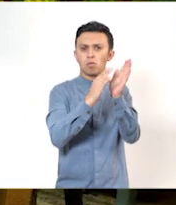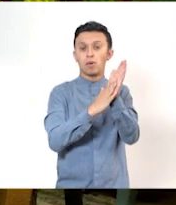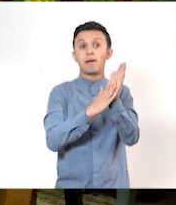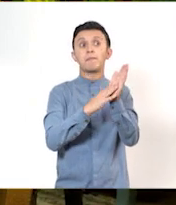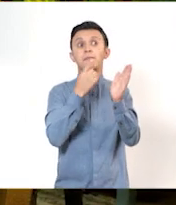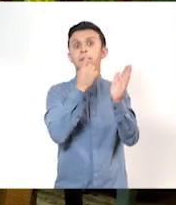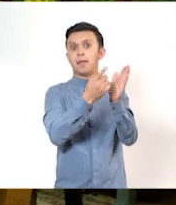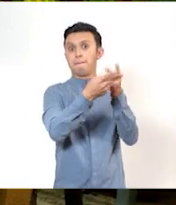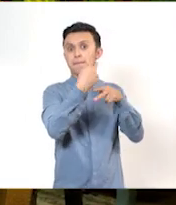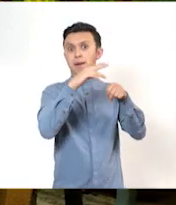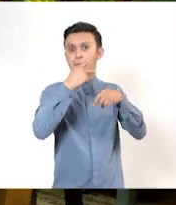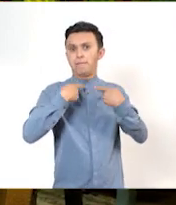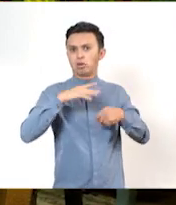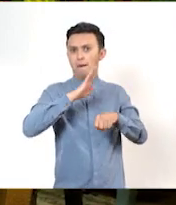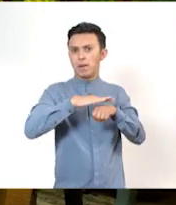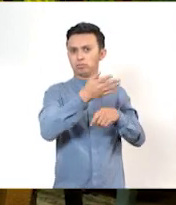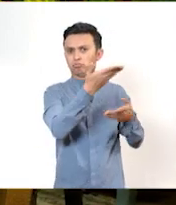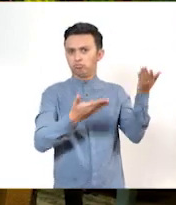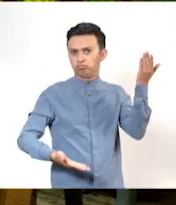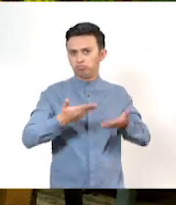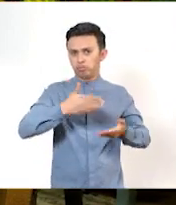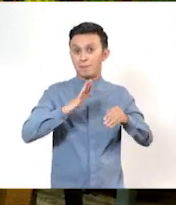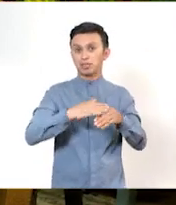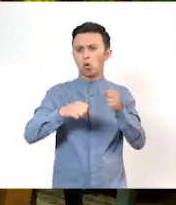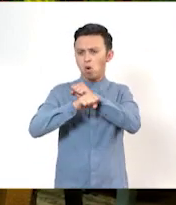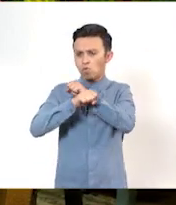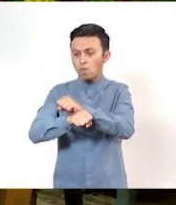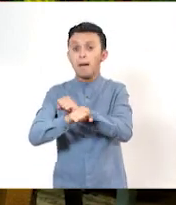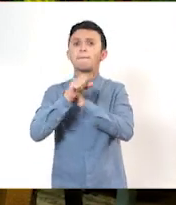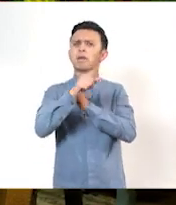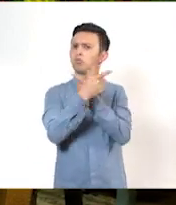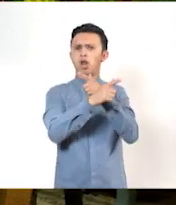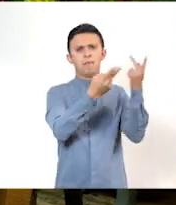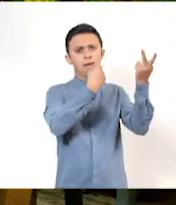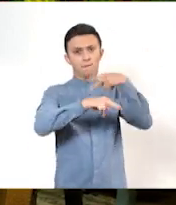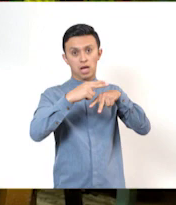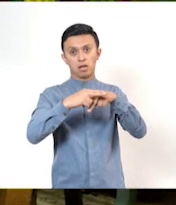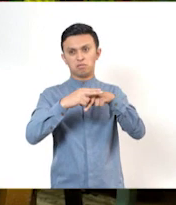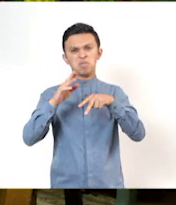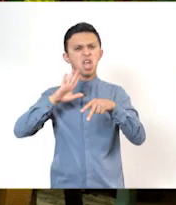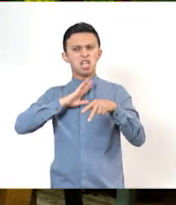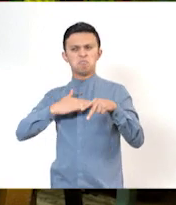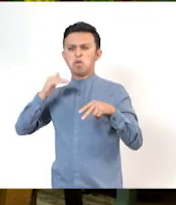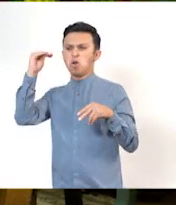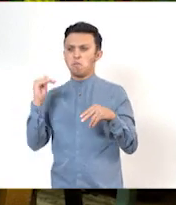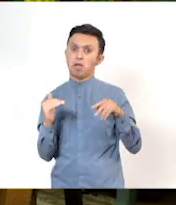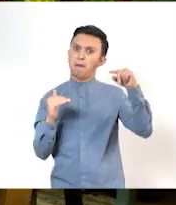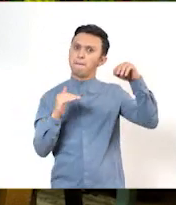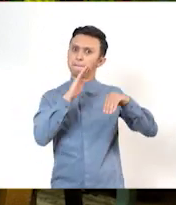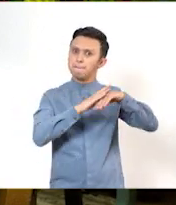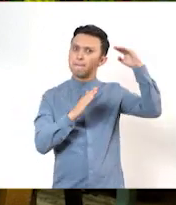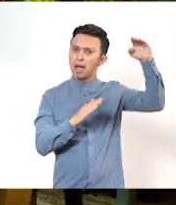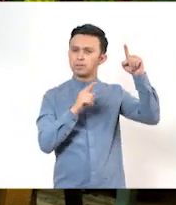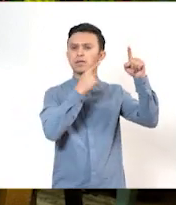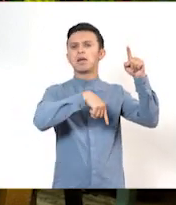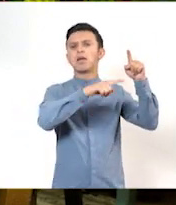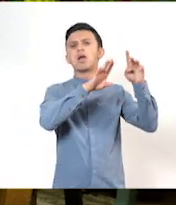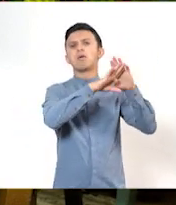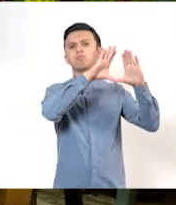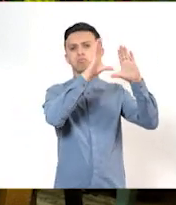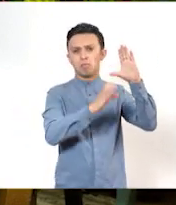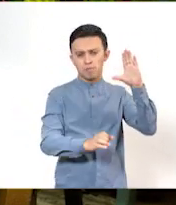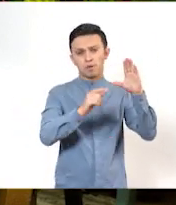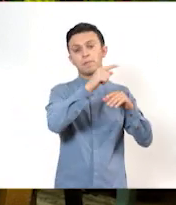llegado más personas afromexicanas, esclavizadas y libres, que españoles, y que estaban diseminados